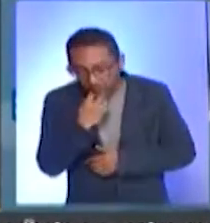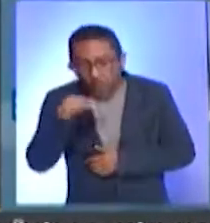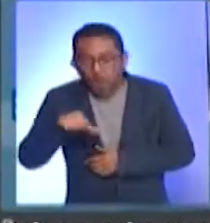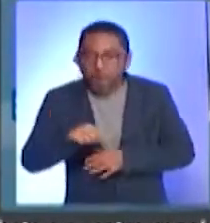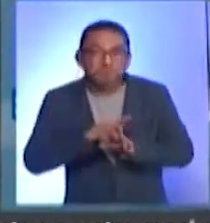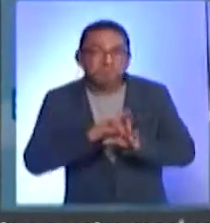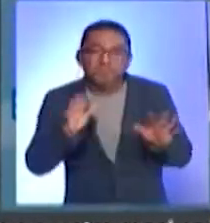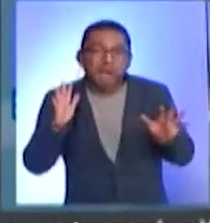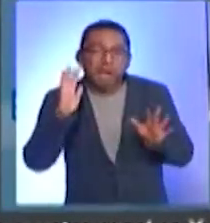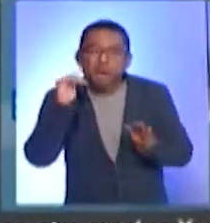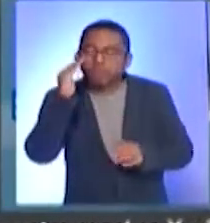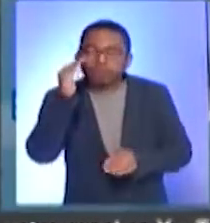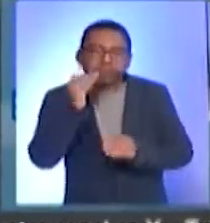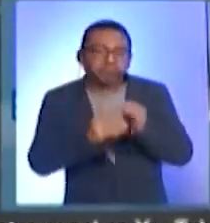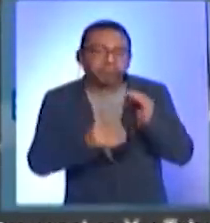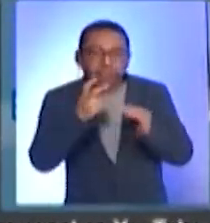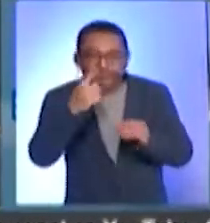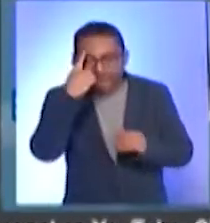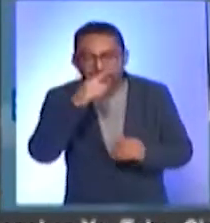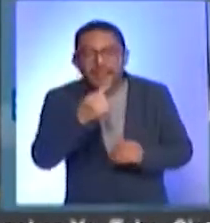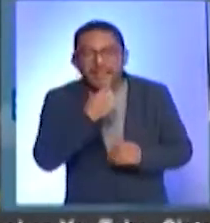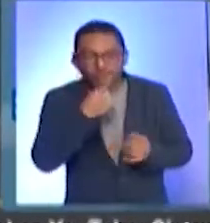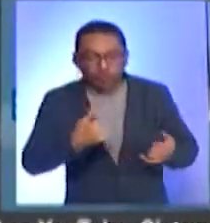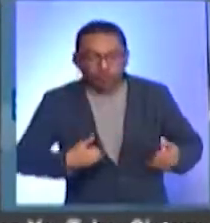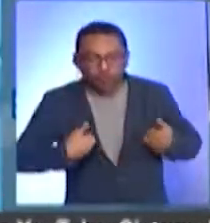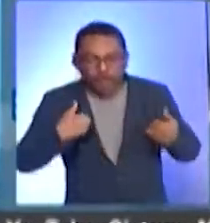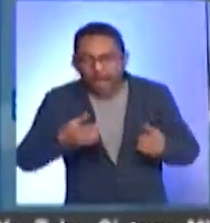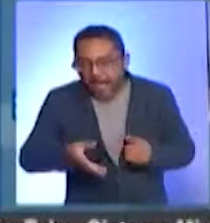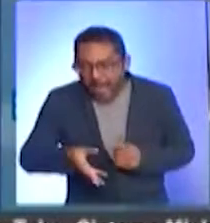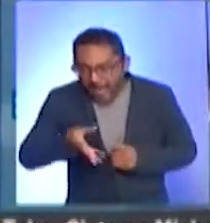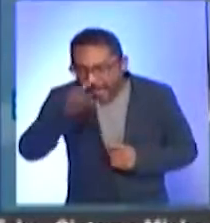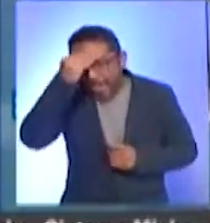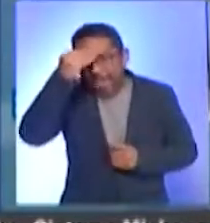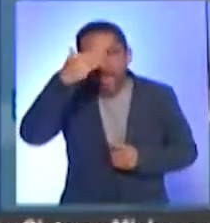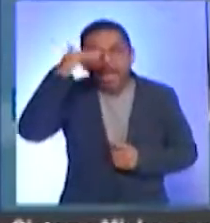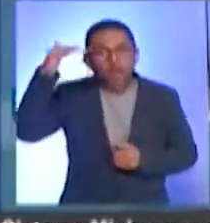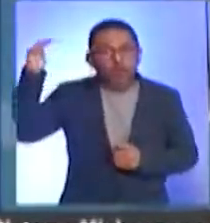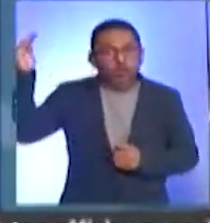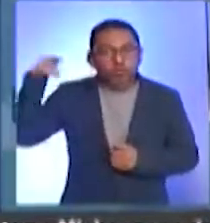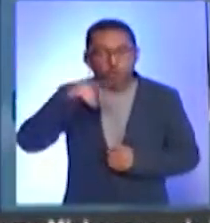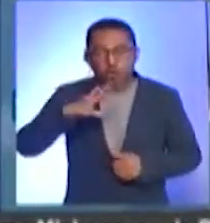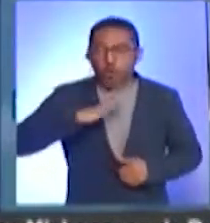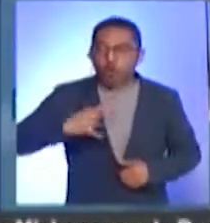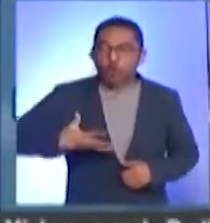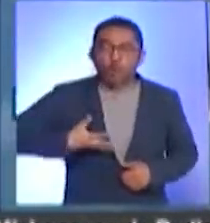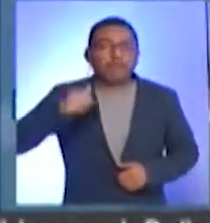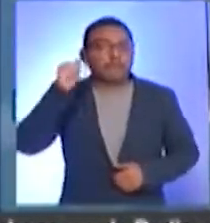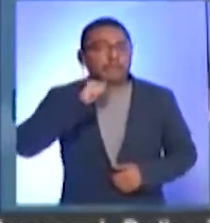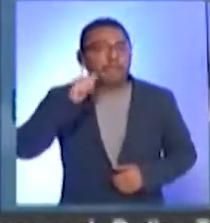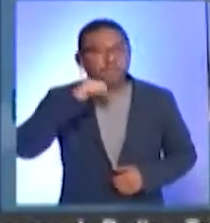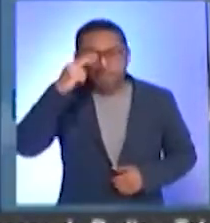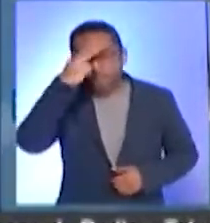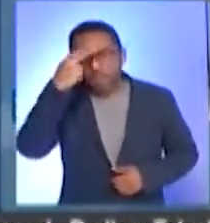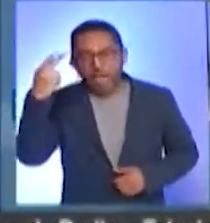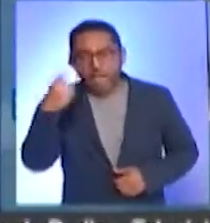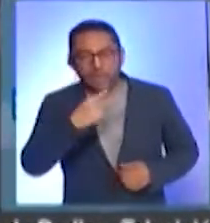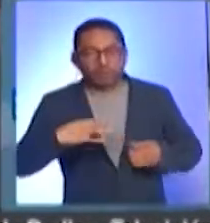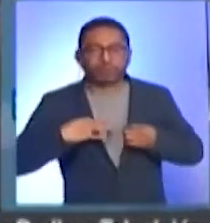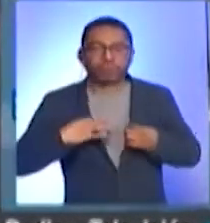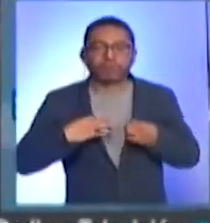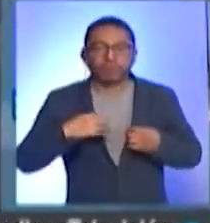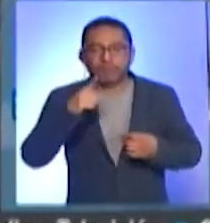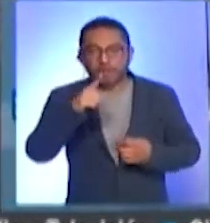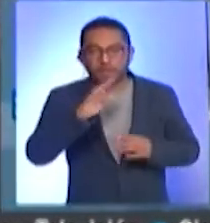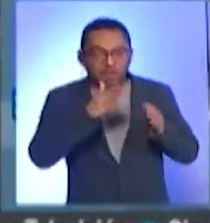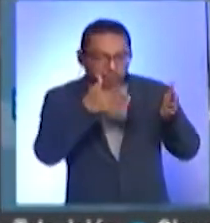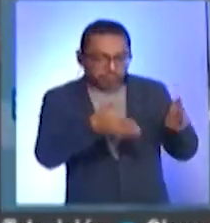de quién fue inspiración en niños jóvenes y adultos al portar con orgullo la camiseta de mexico el cuerpo fue